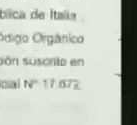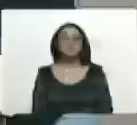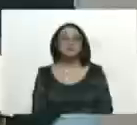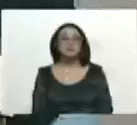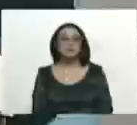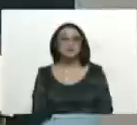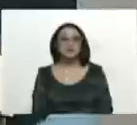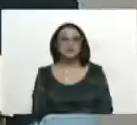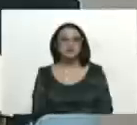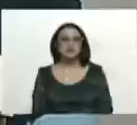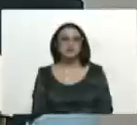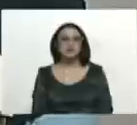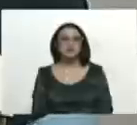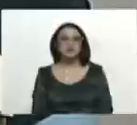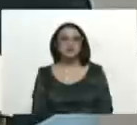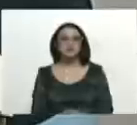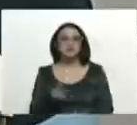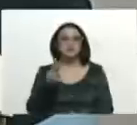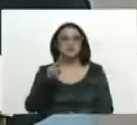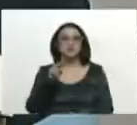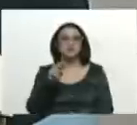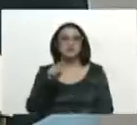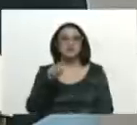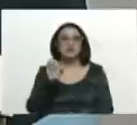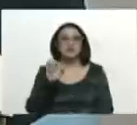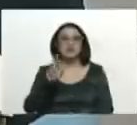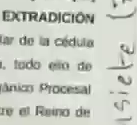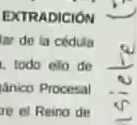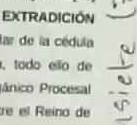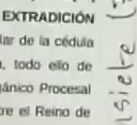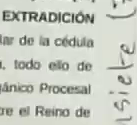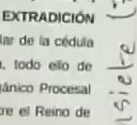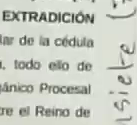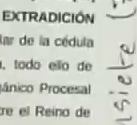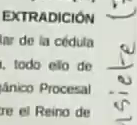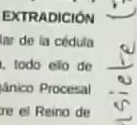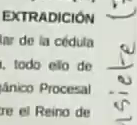aquí tenemos la de nervillalobos Cárdenas